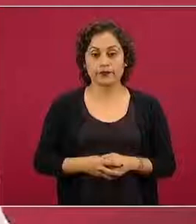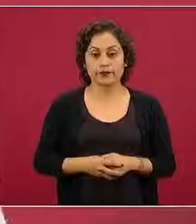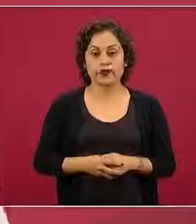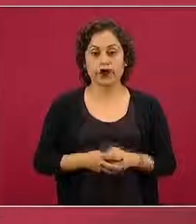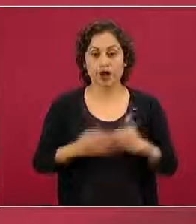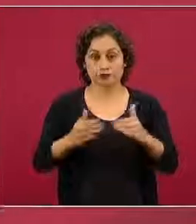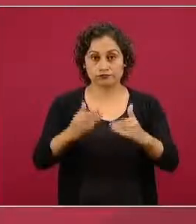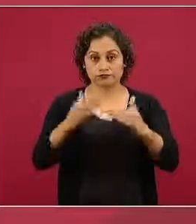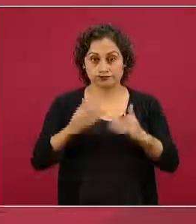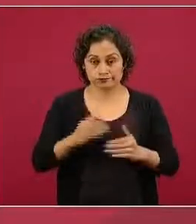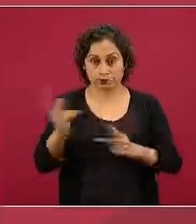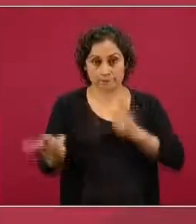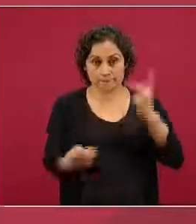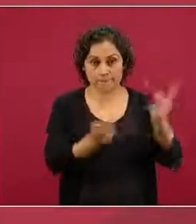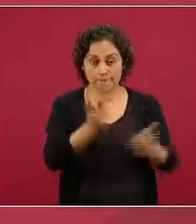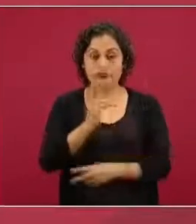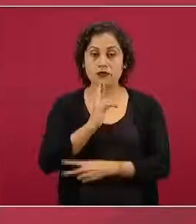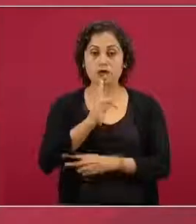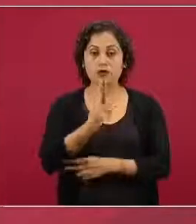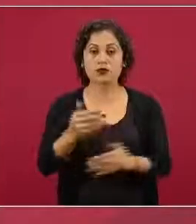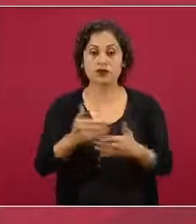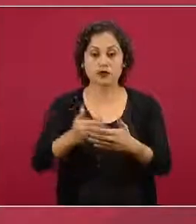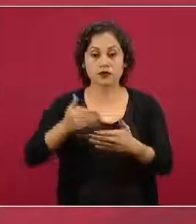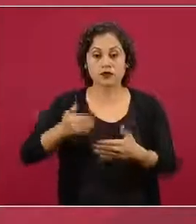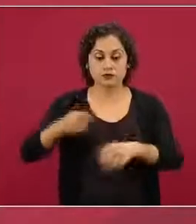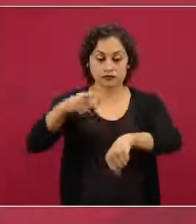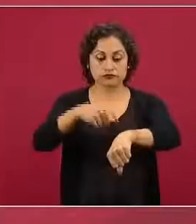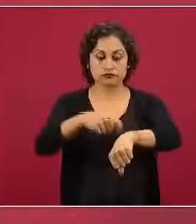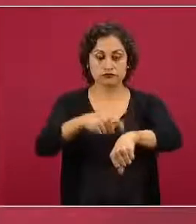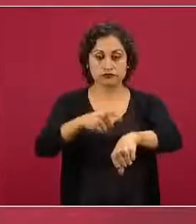pasar a preguntas y respuestas, son las